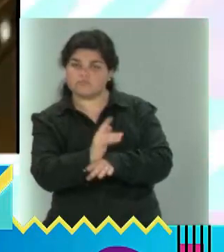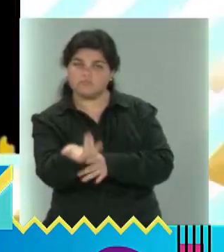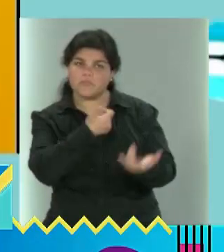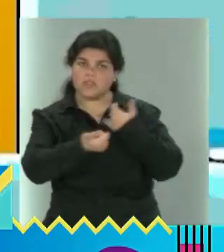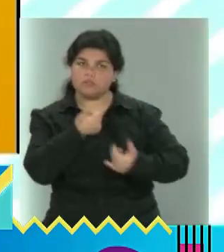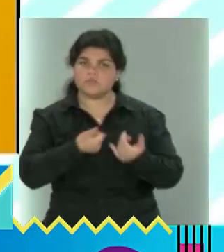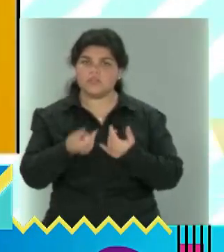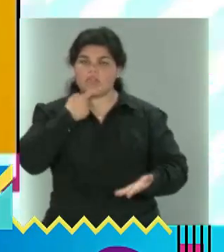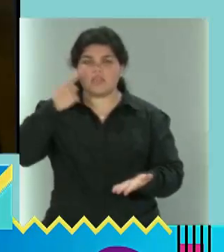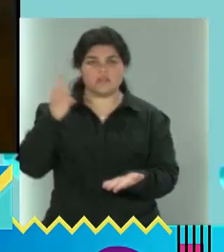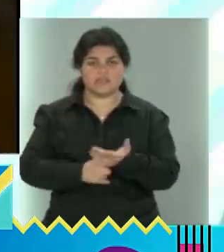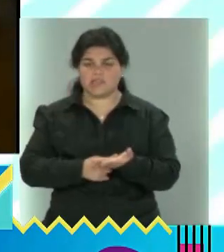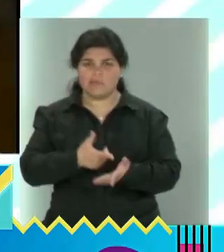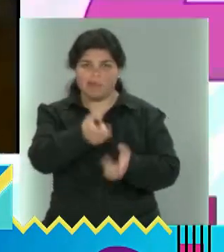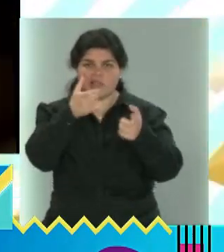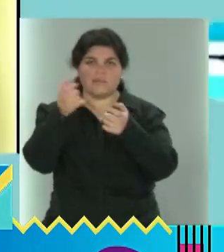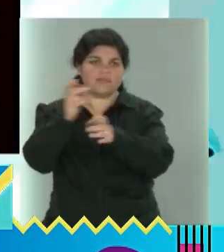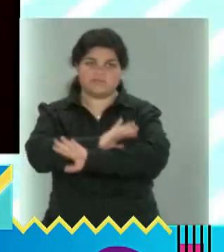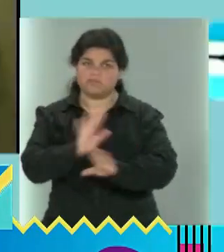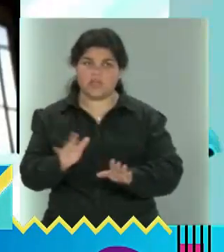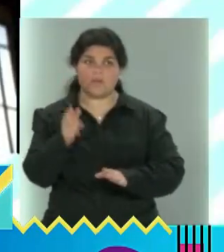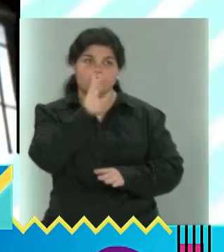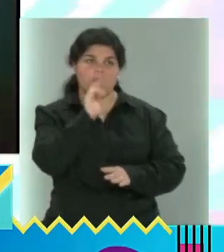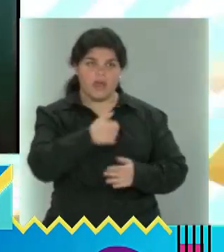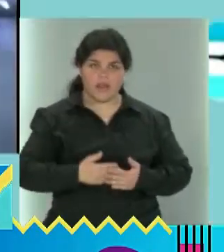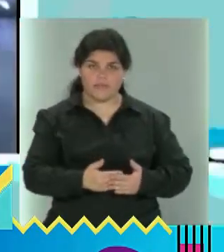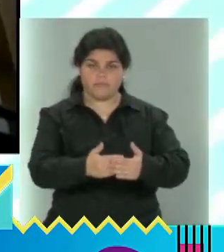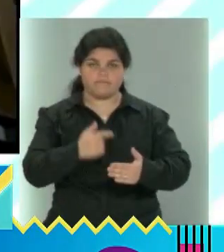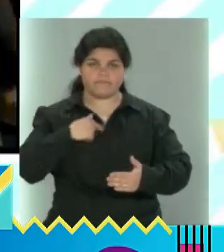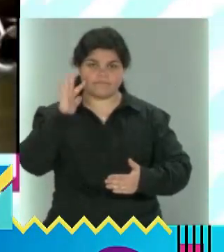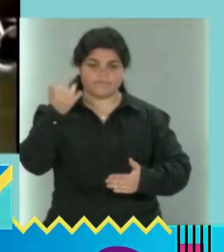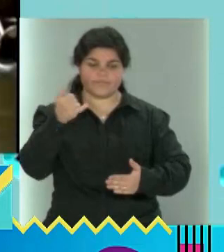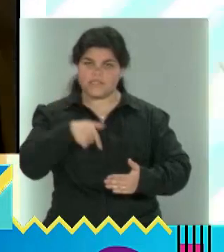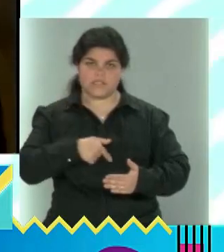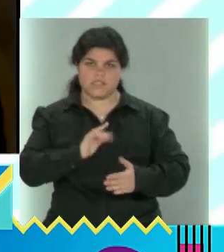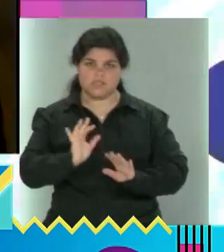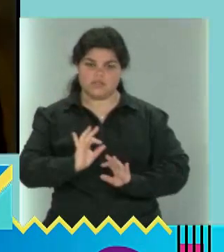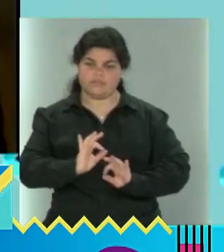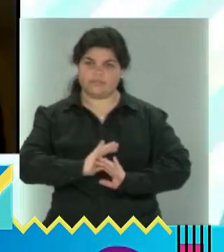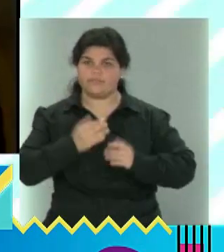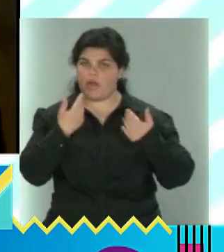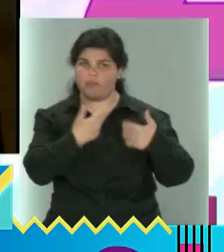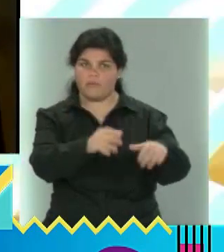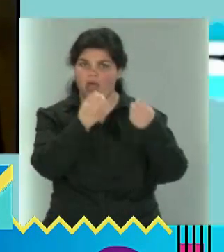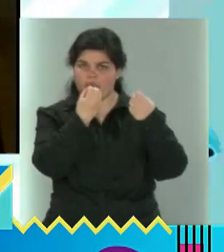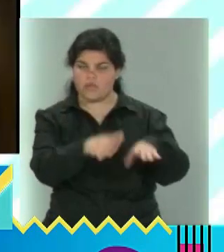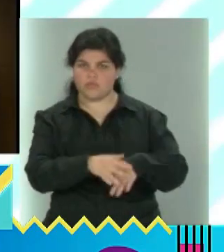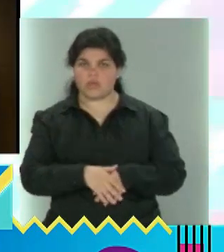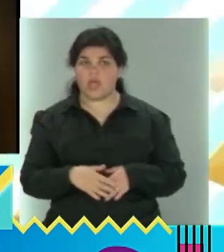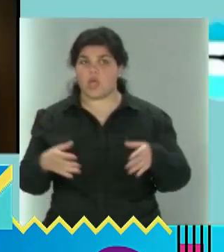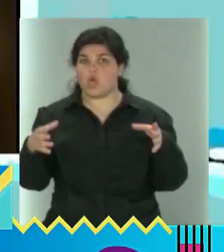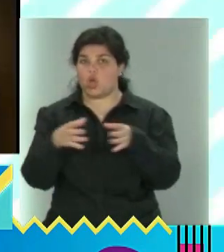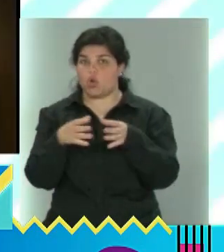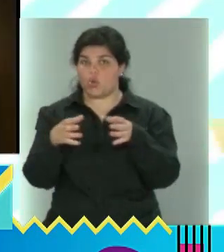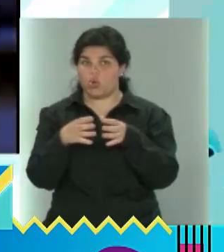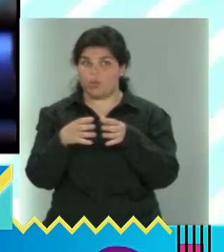de su vida criminal cuando se entera que está embarazada. Por esta decisión que toma, el escuadrón con el que trabajaba llega al ensayo